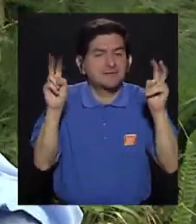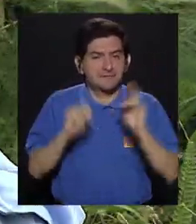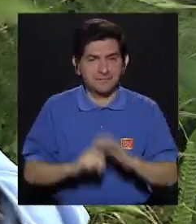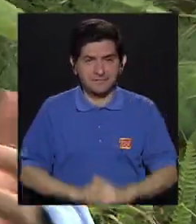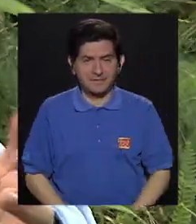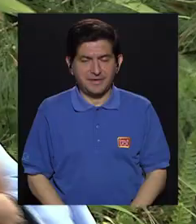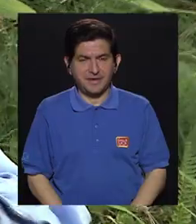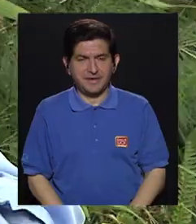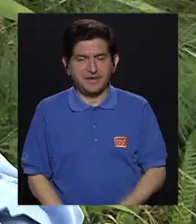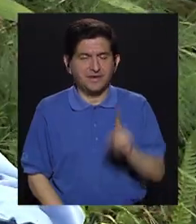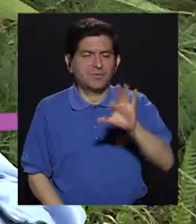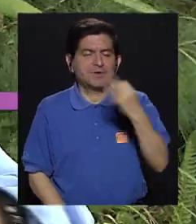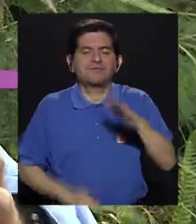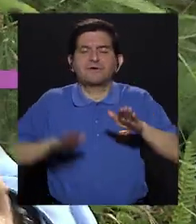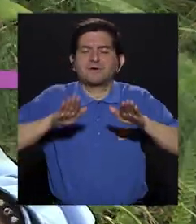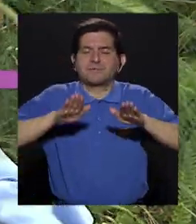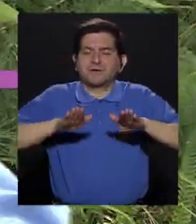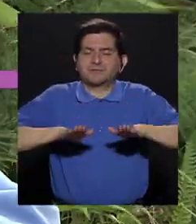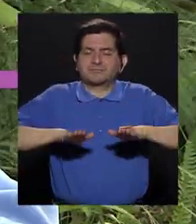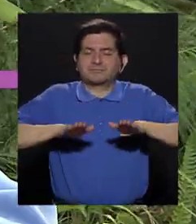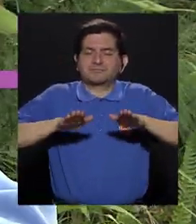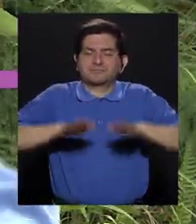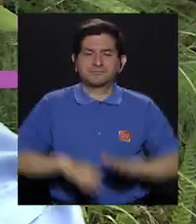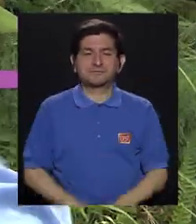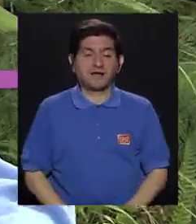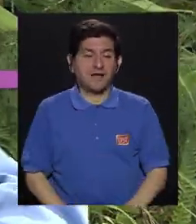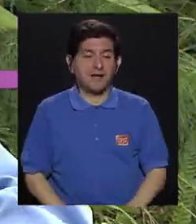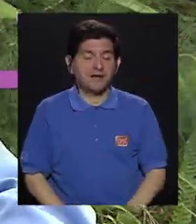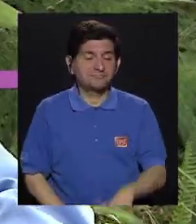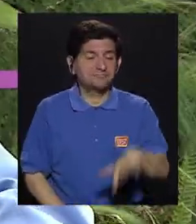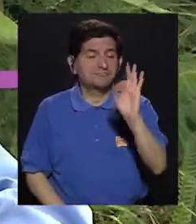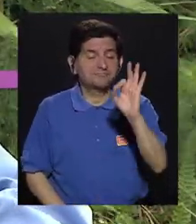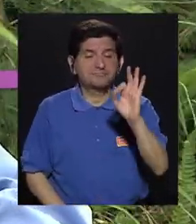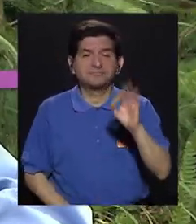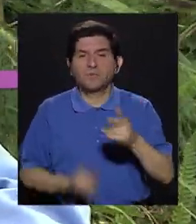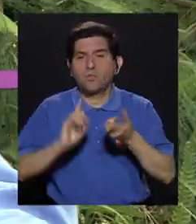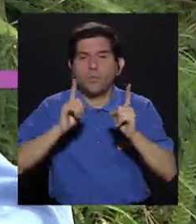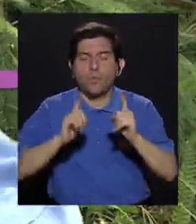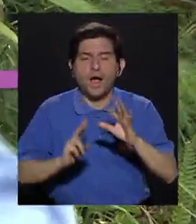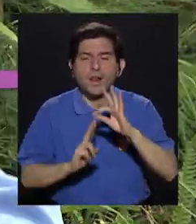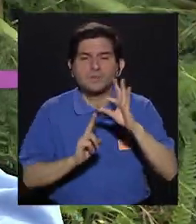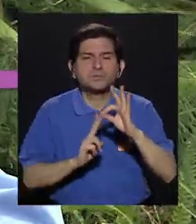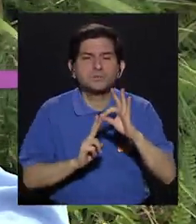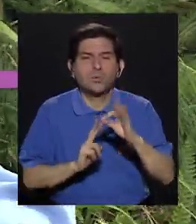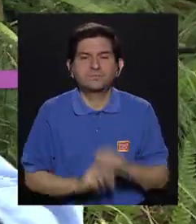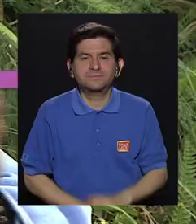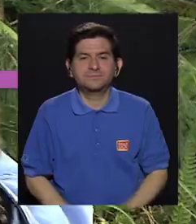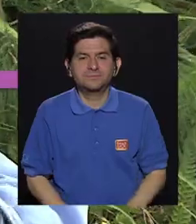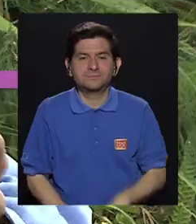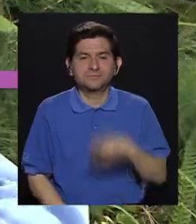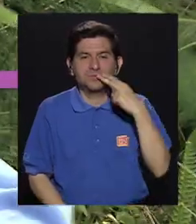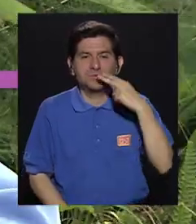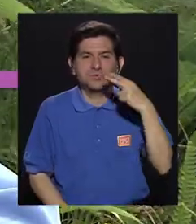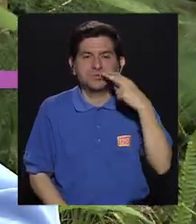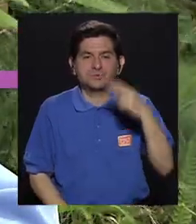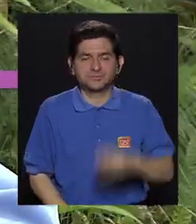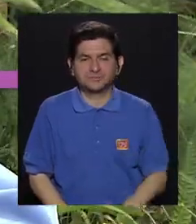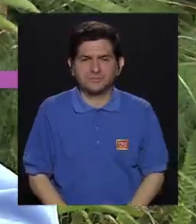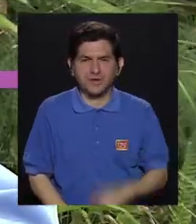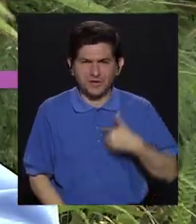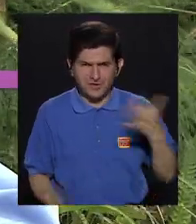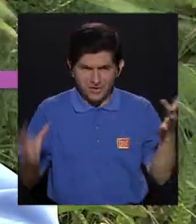¿no? Una relajación y optan por el tabaco. Entonces yo lo relaciono